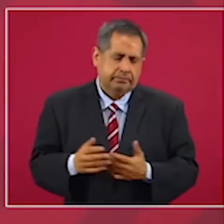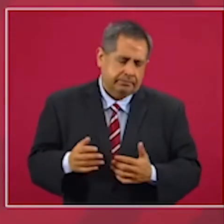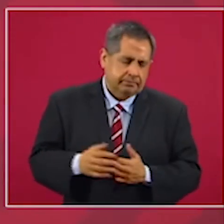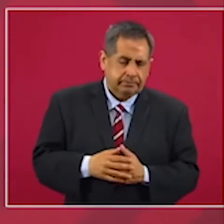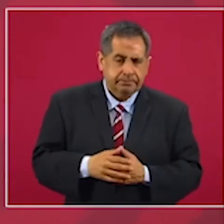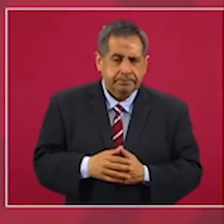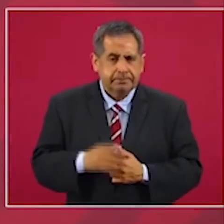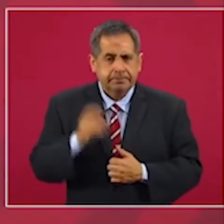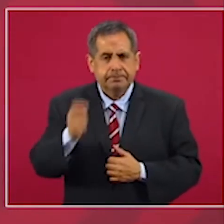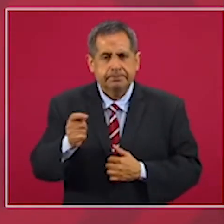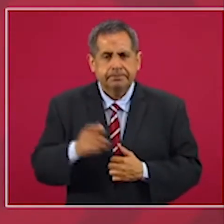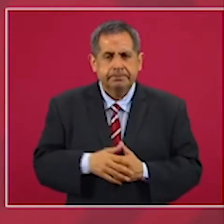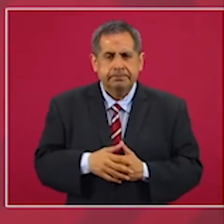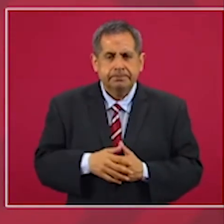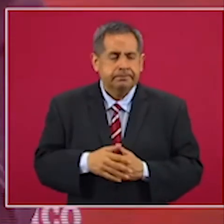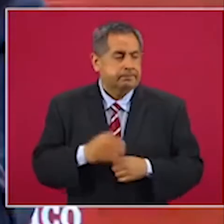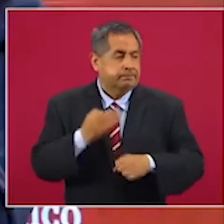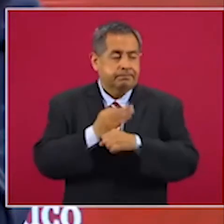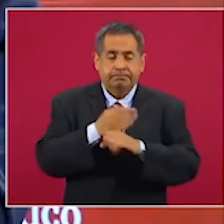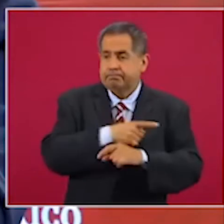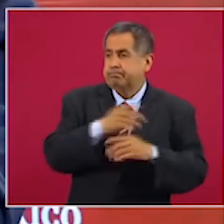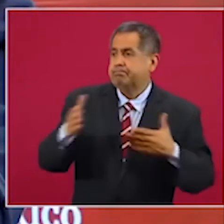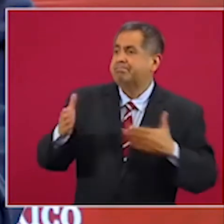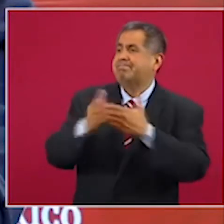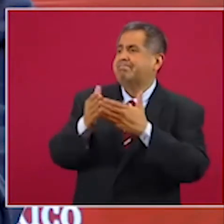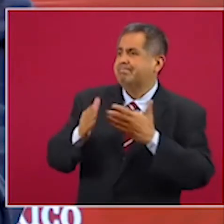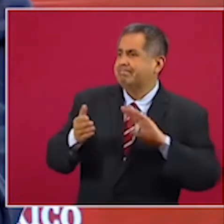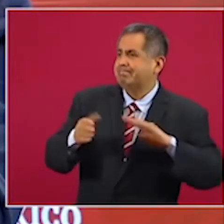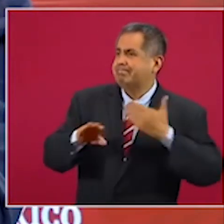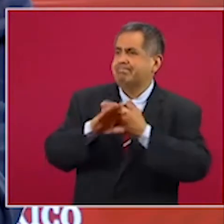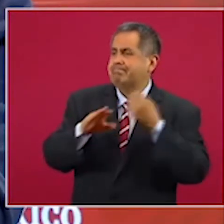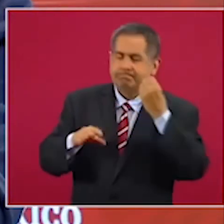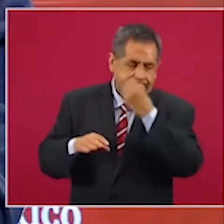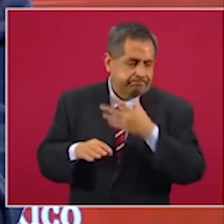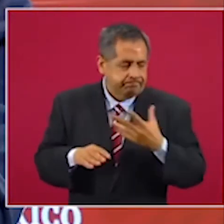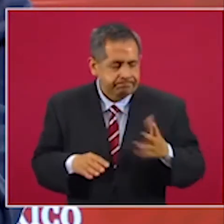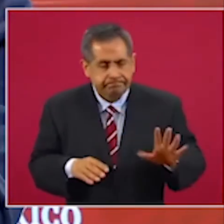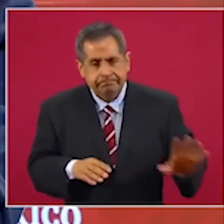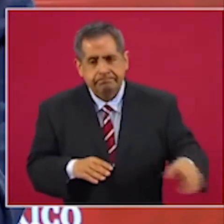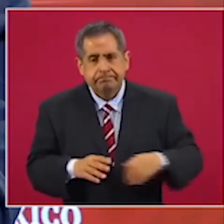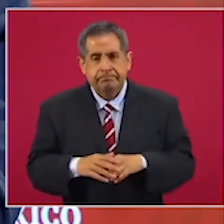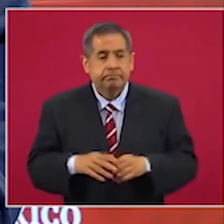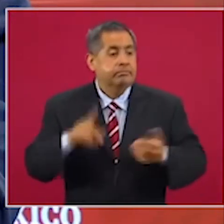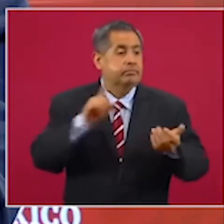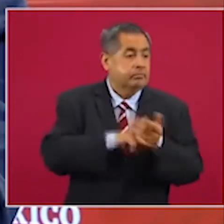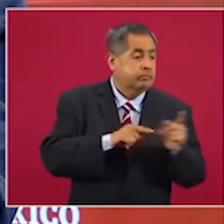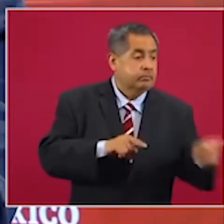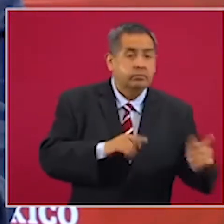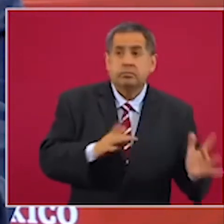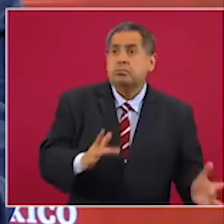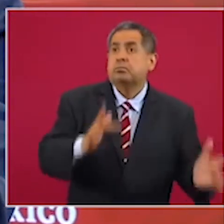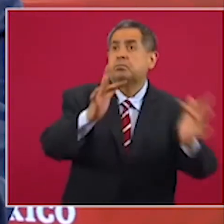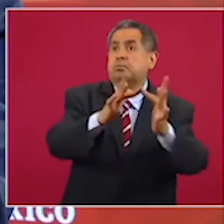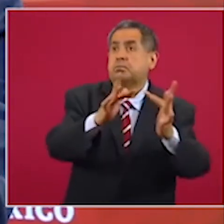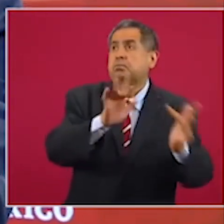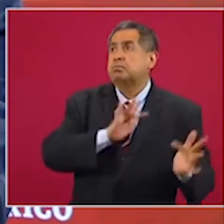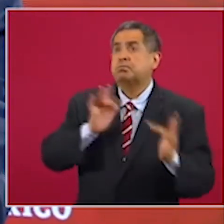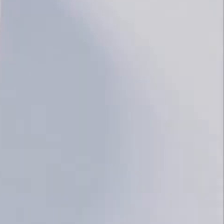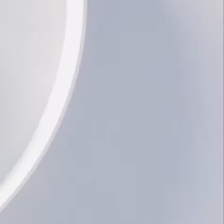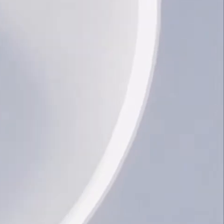65 años que tengan alguna enfermedad y a los de 75 años y más para que terminen su sentencia en prisión